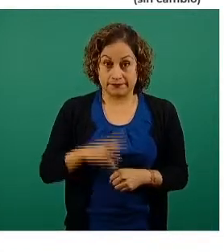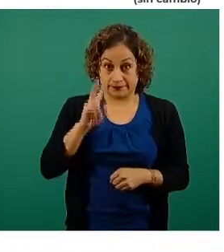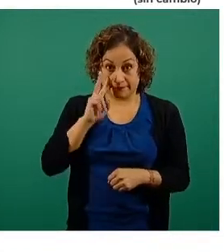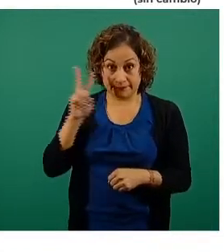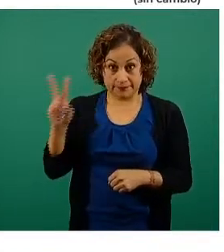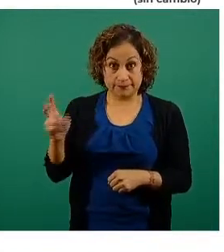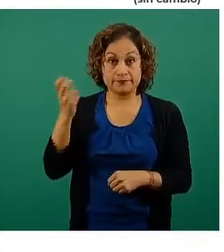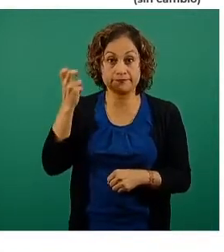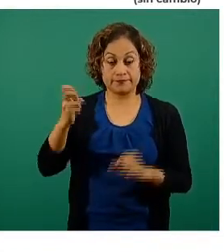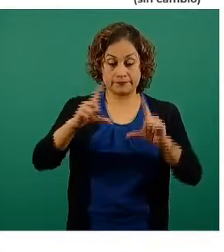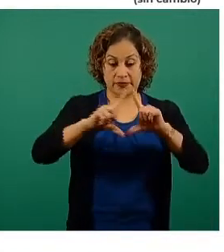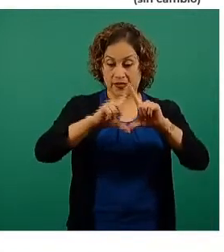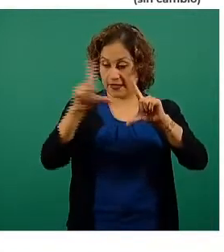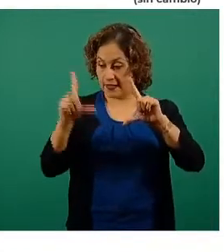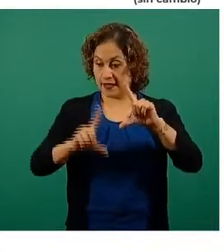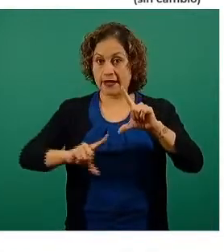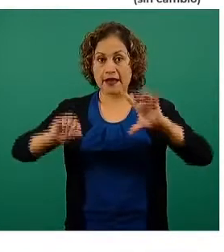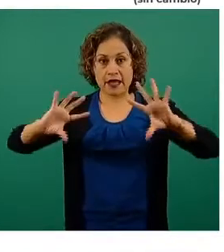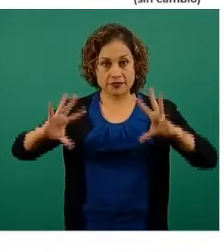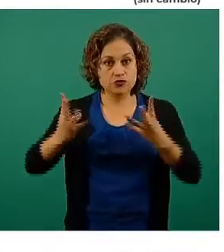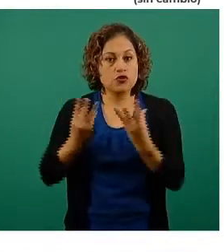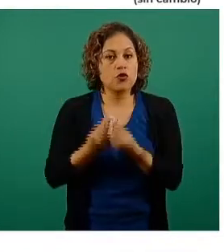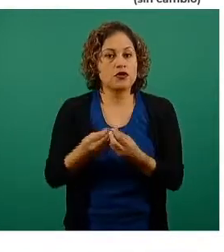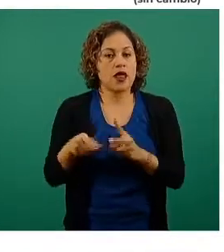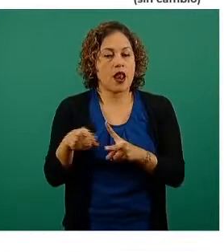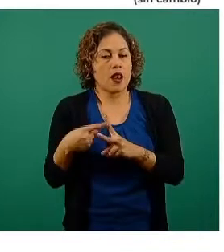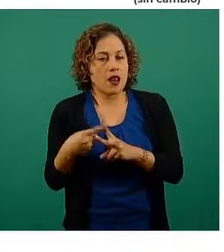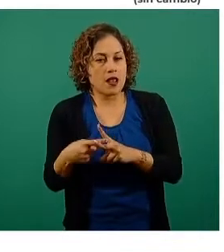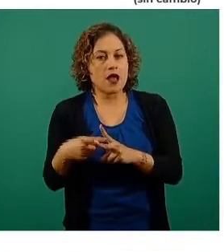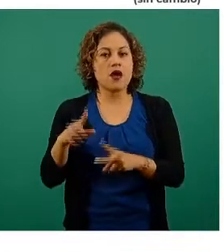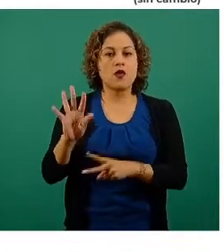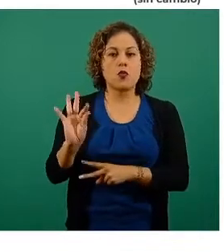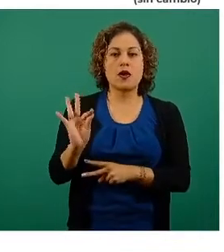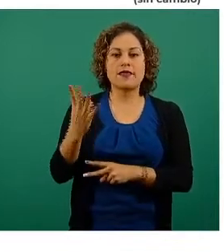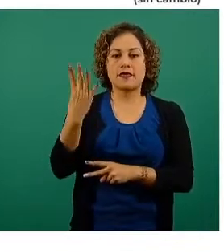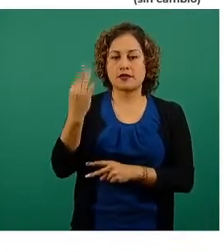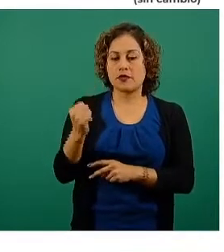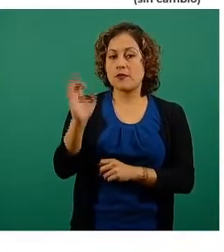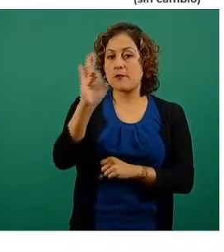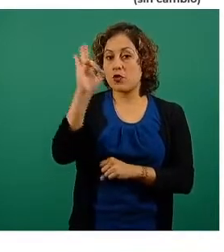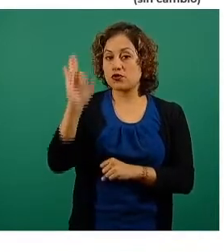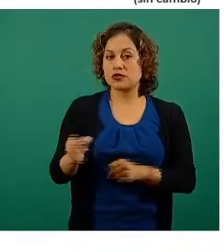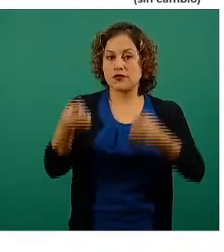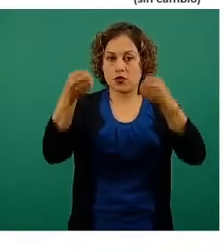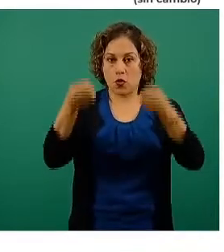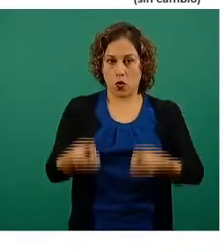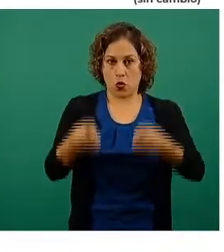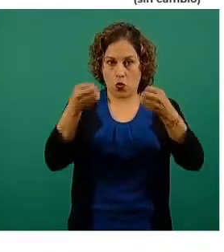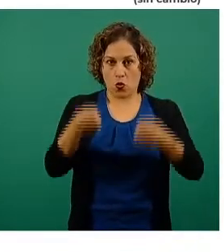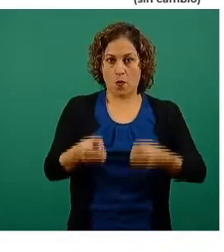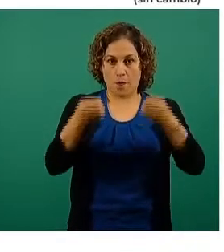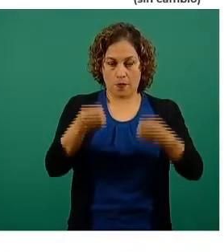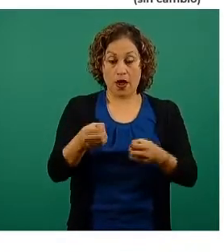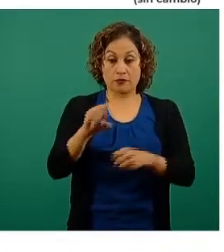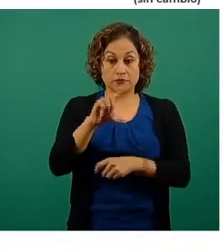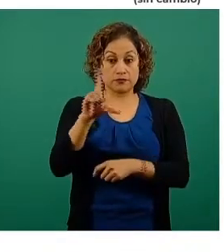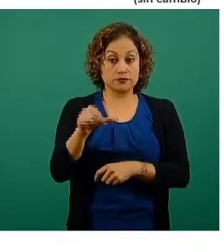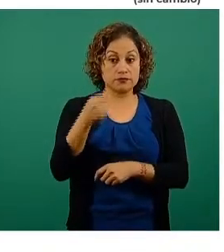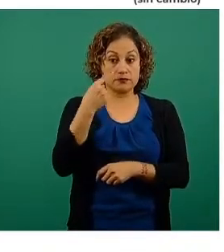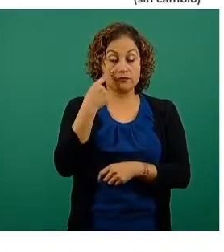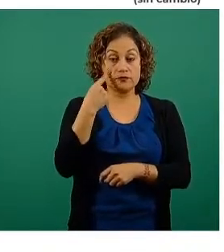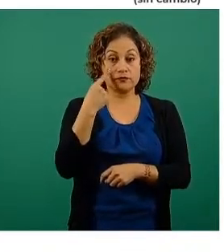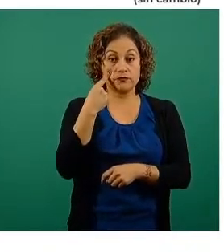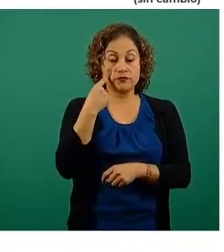tenemos a nivel nacional una ocupación del 49%. Cuando lo vemos en ese grueso, estamos en menos